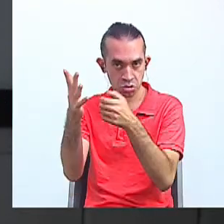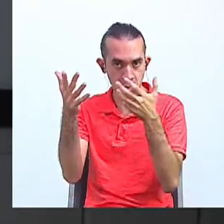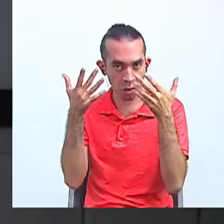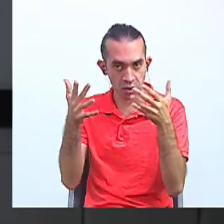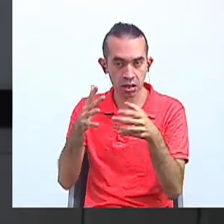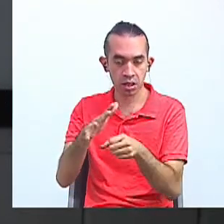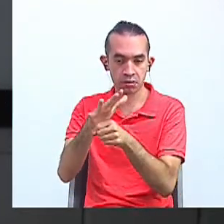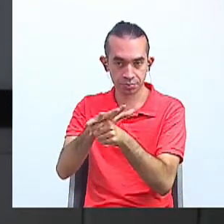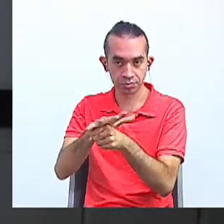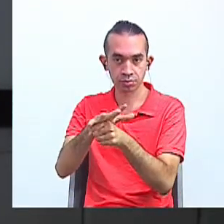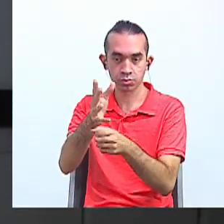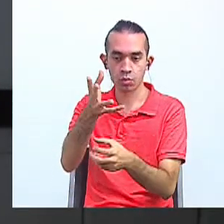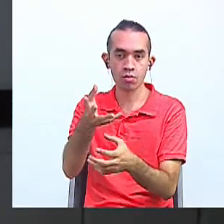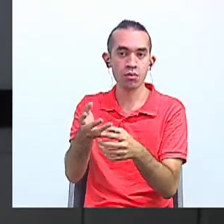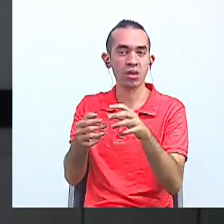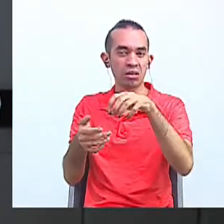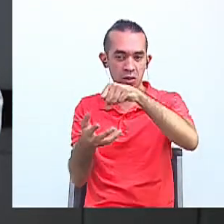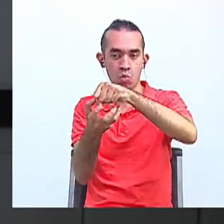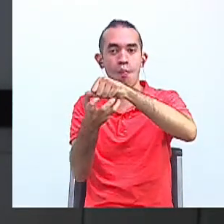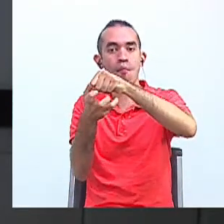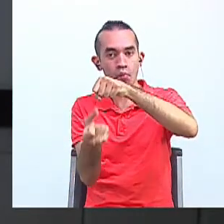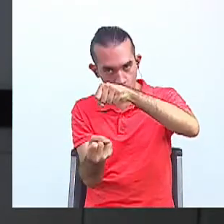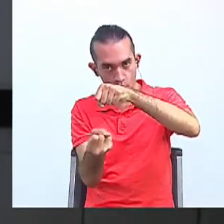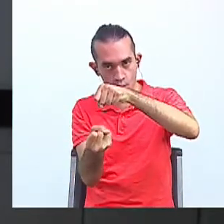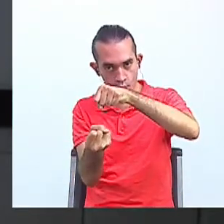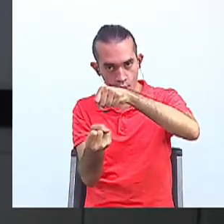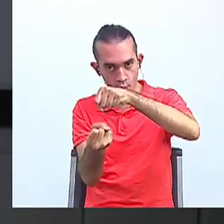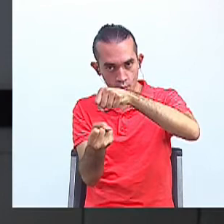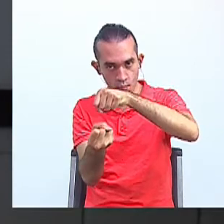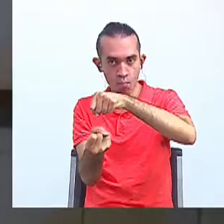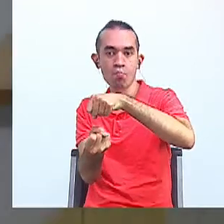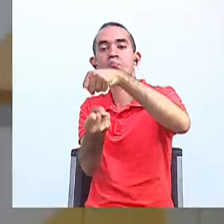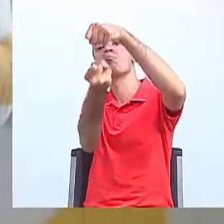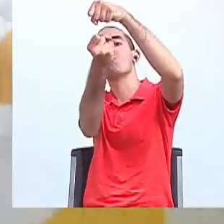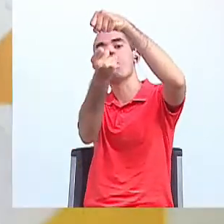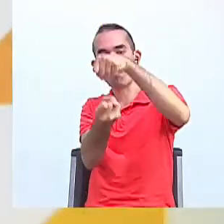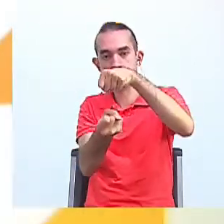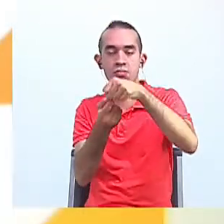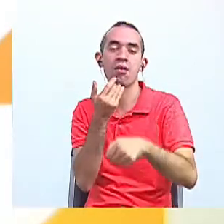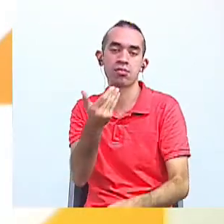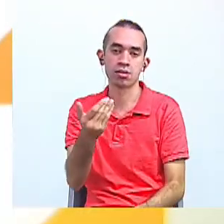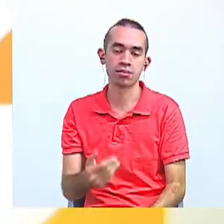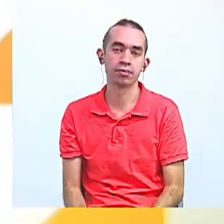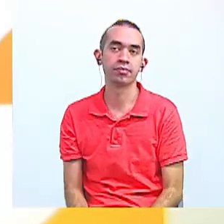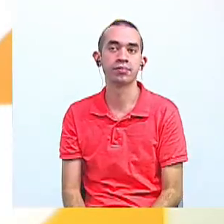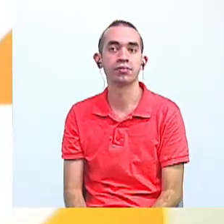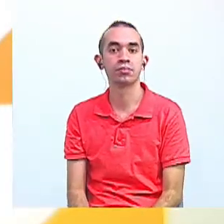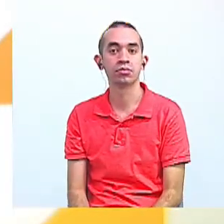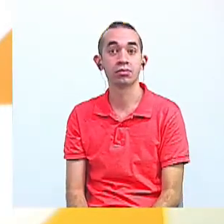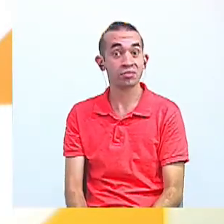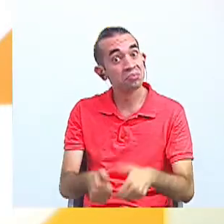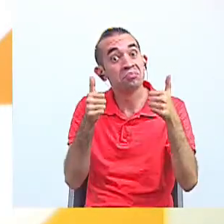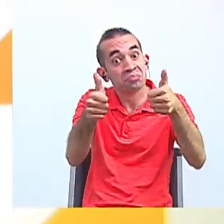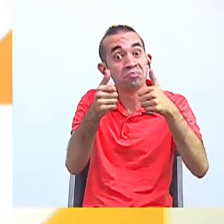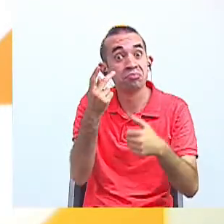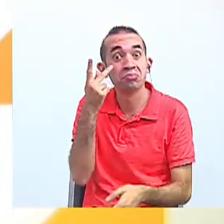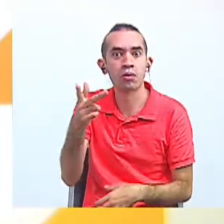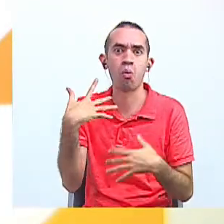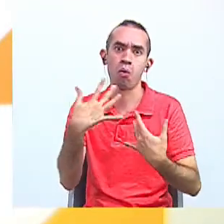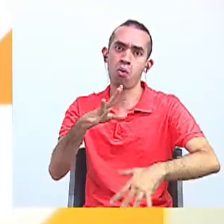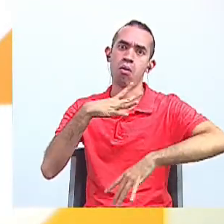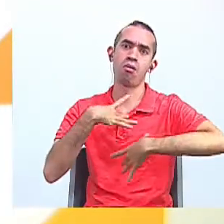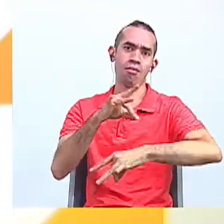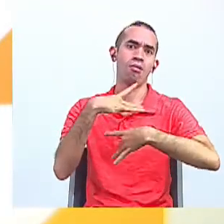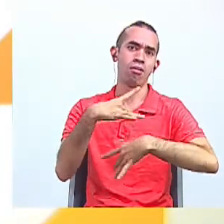el interior de esta lámina de hule. Gracias. Muy bien, ¿vieron qué